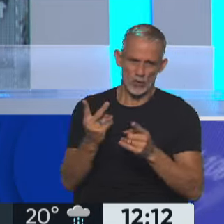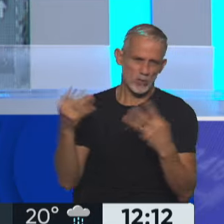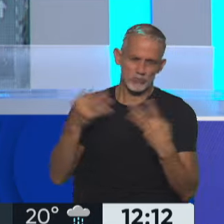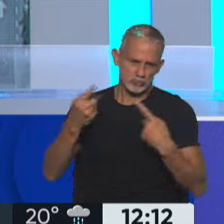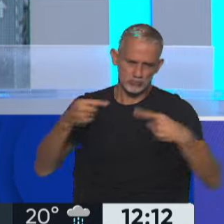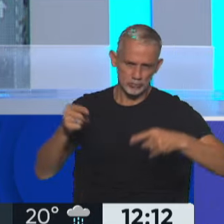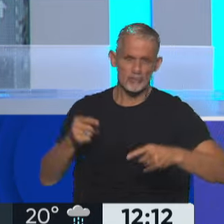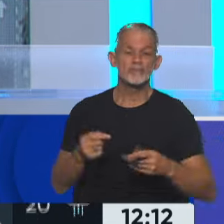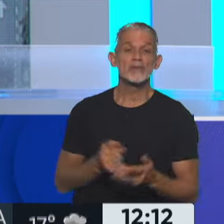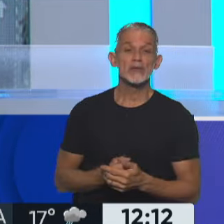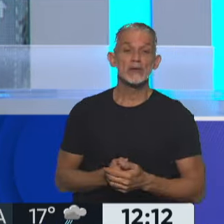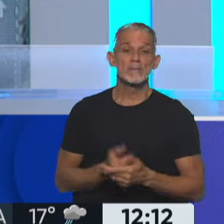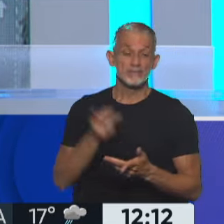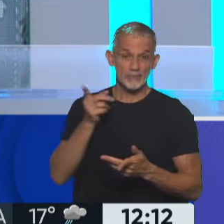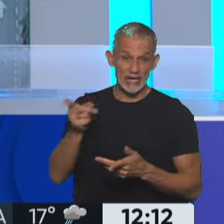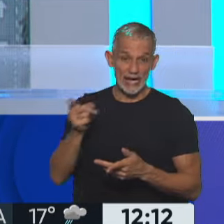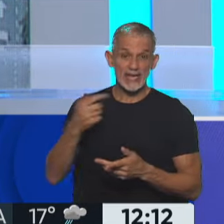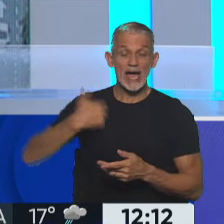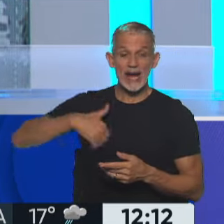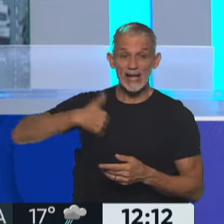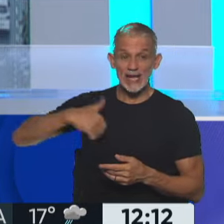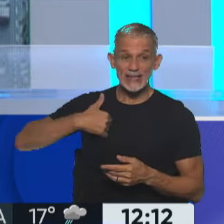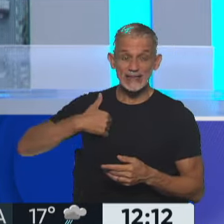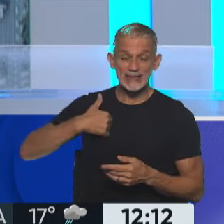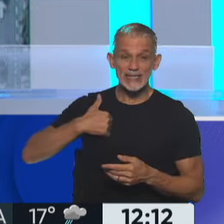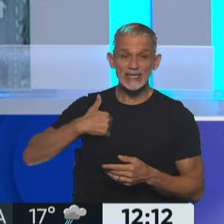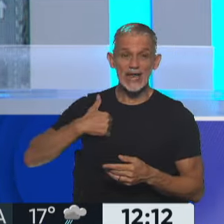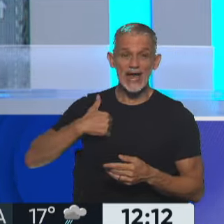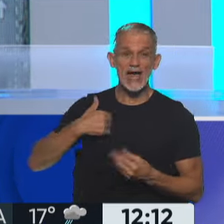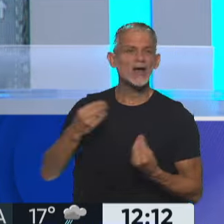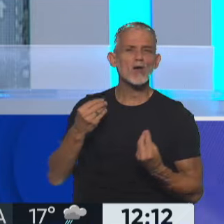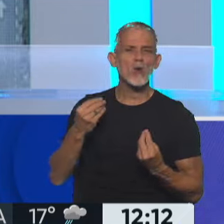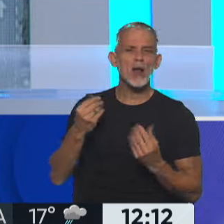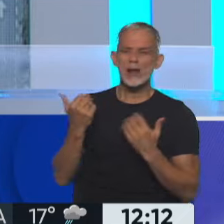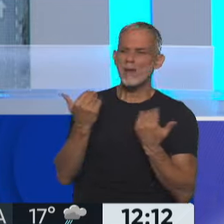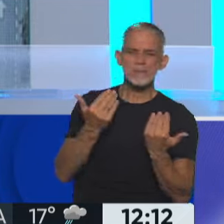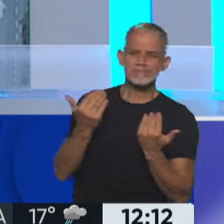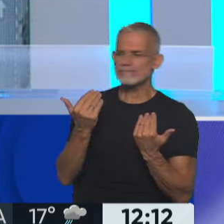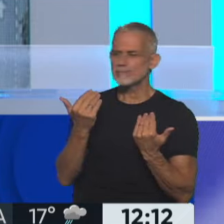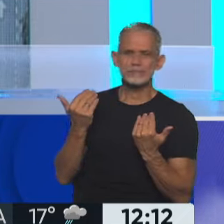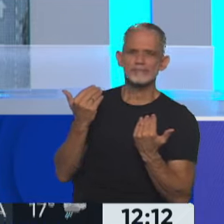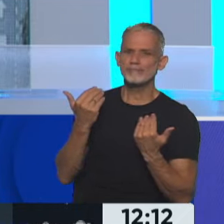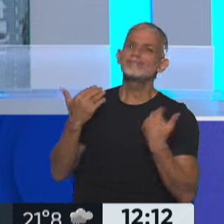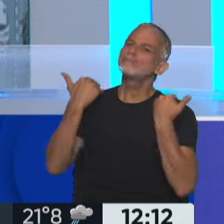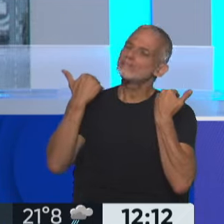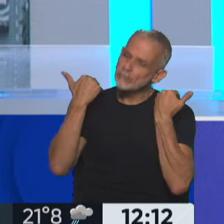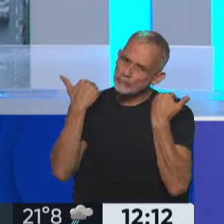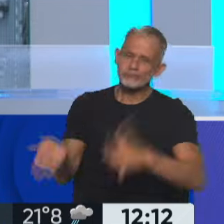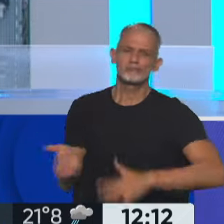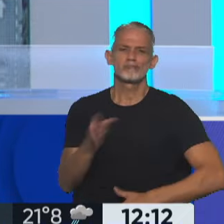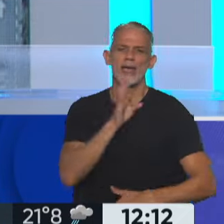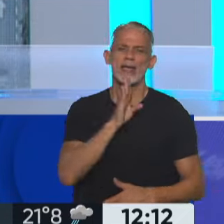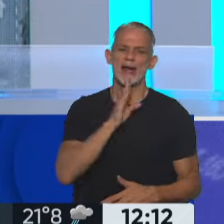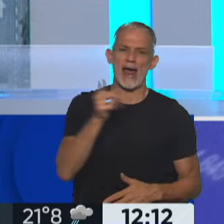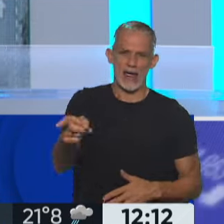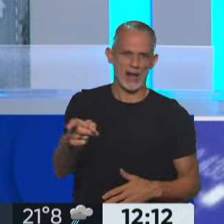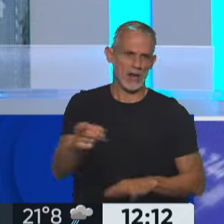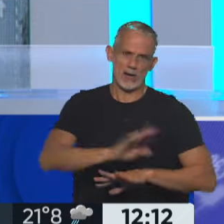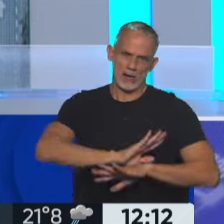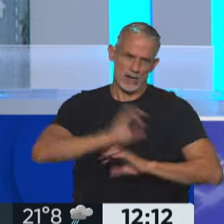conflicto armado en el cual argentina se introduce tomando una posición abiertamente del lado de